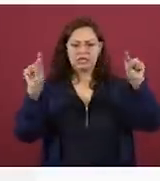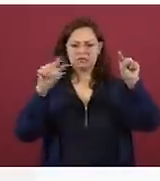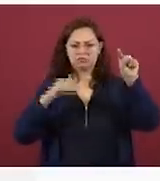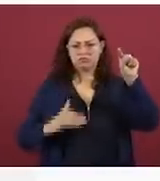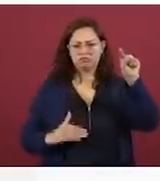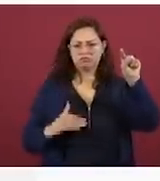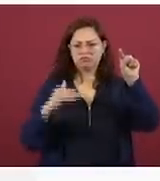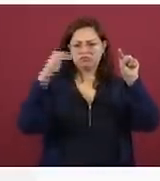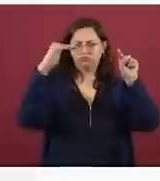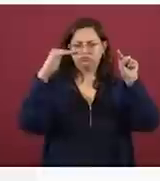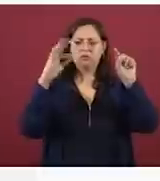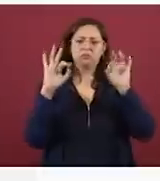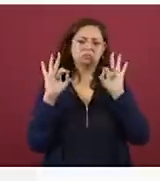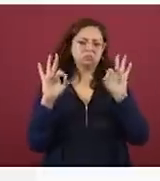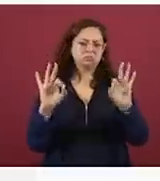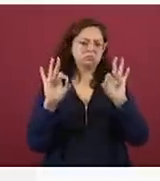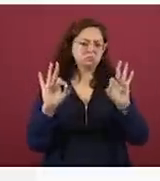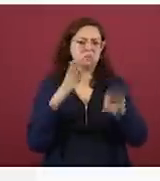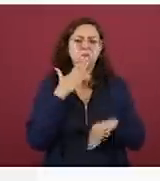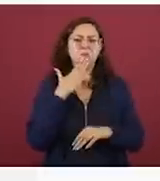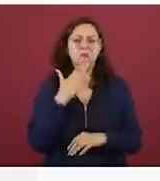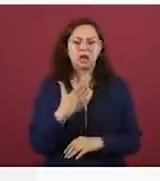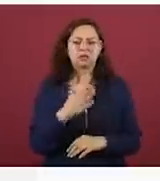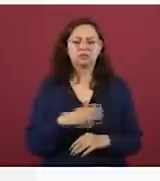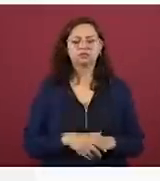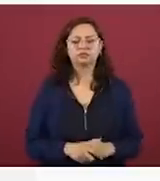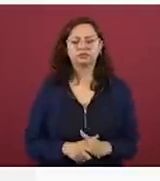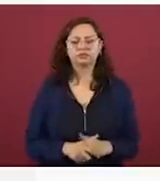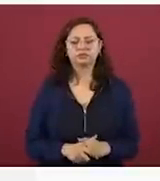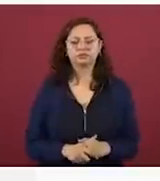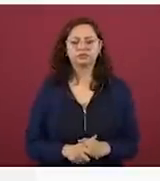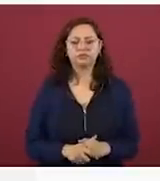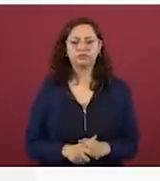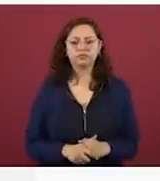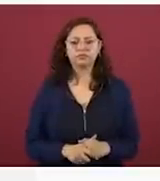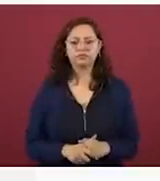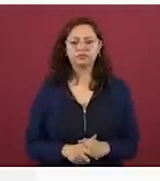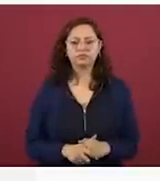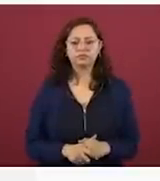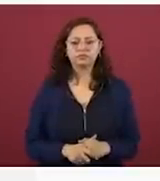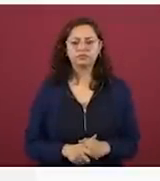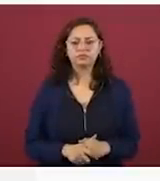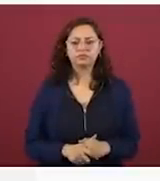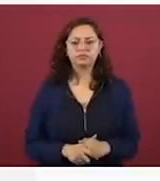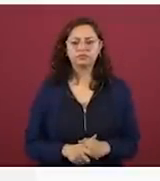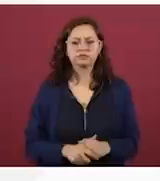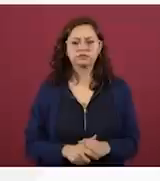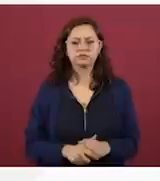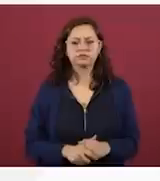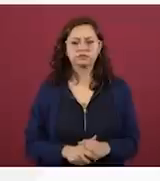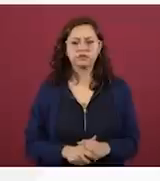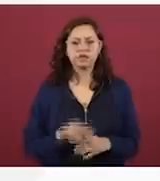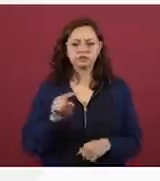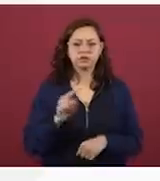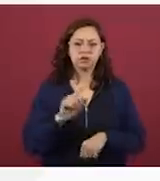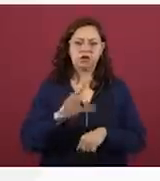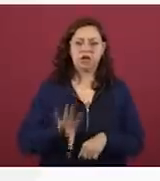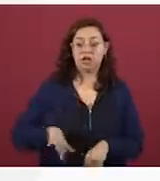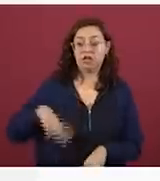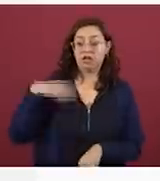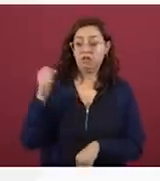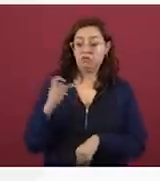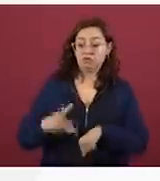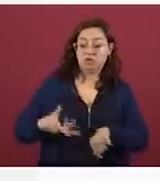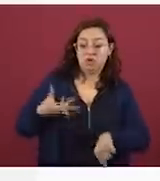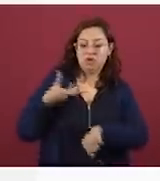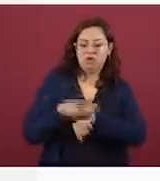tienen eficiencias, pero esas eficiencias no se las están repercutiendo 100% al cliente. Eso los haría